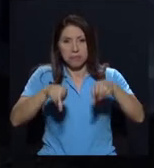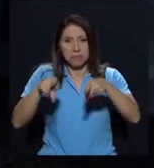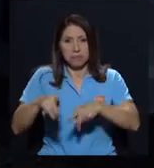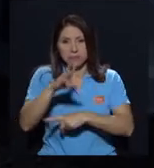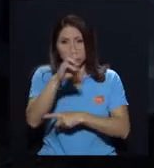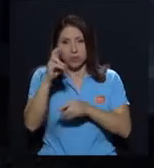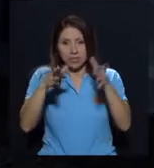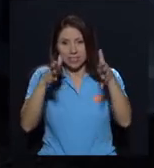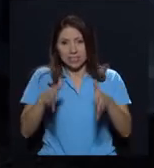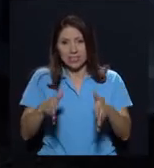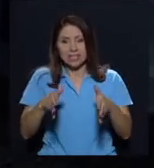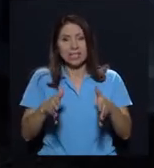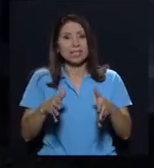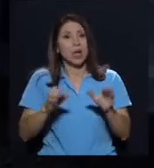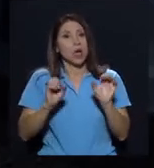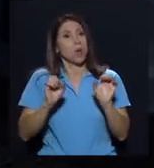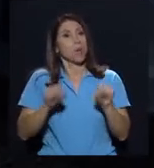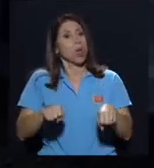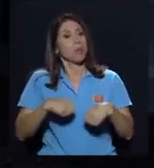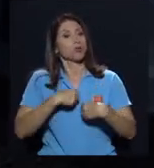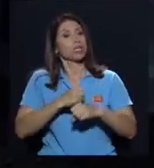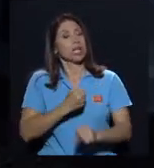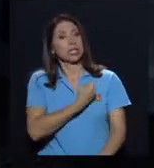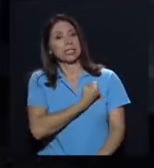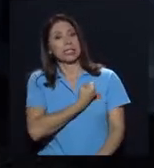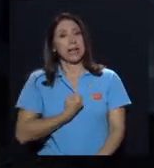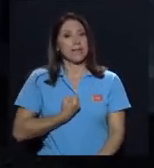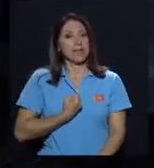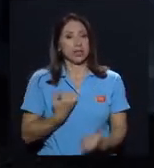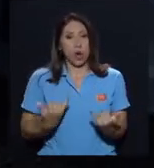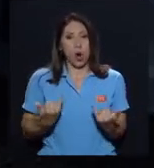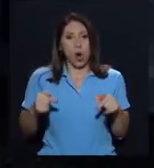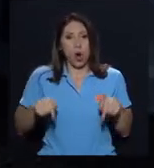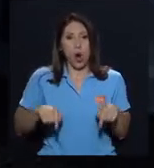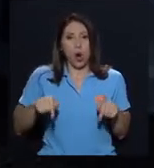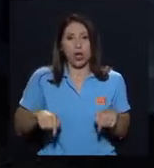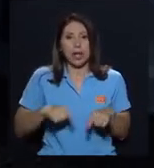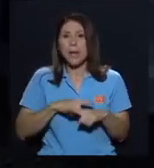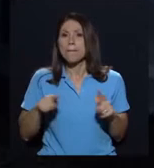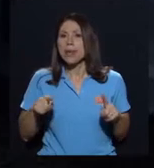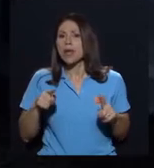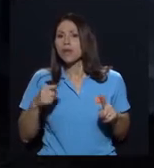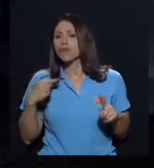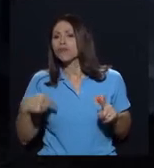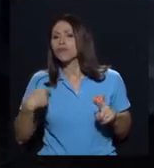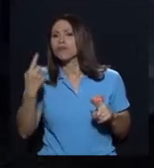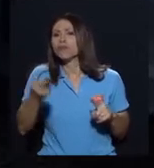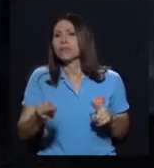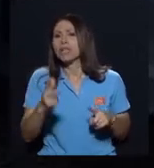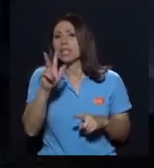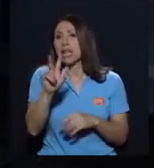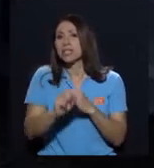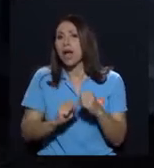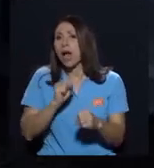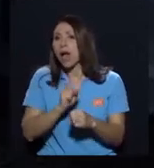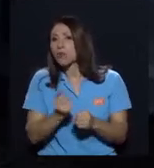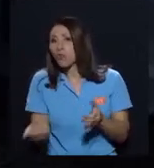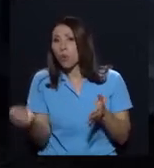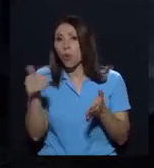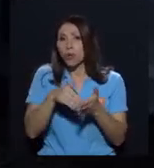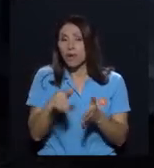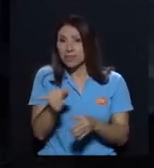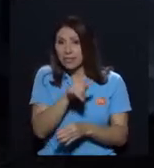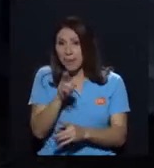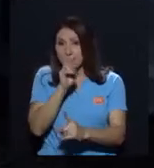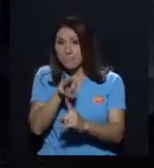hacer unos sacrificios o ya pero en lo que no querríamos es que en tres o cuatro años volvamos otra vez a estar en esta media